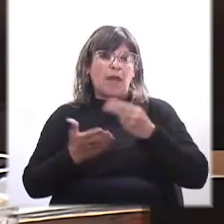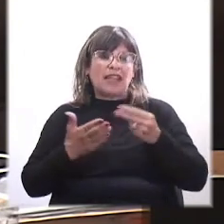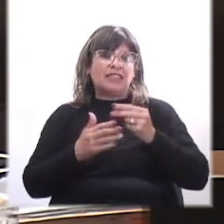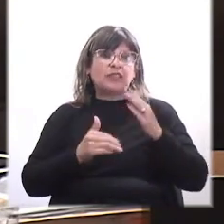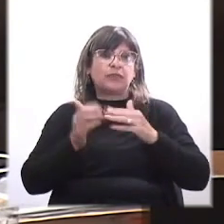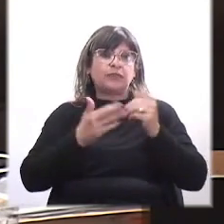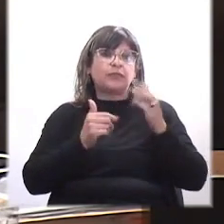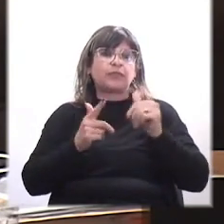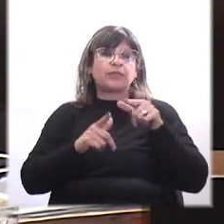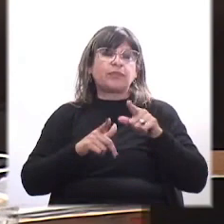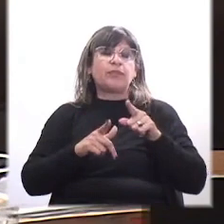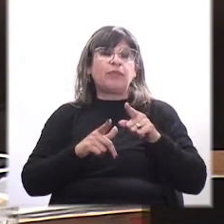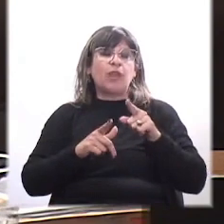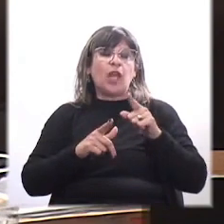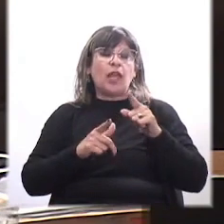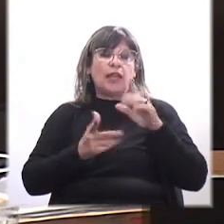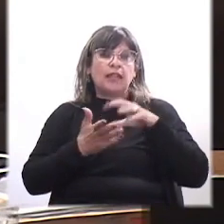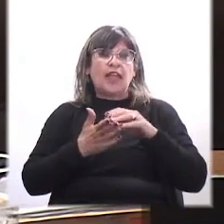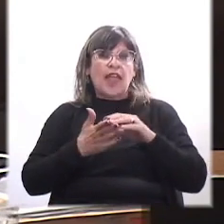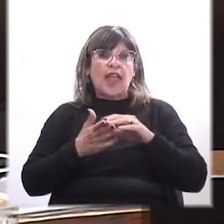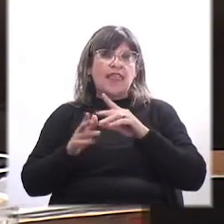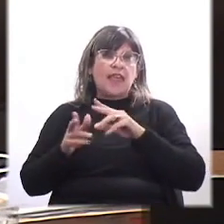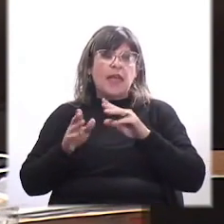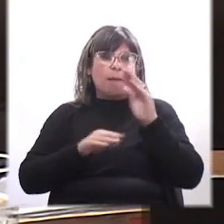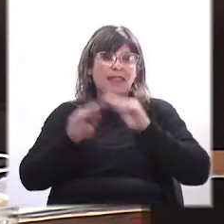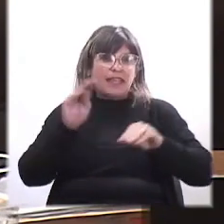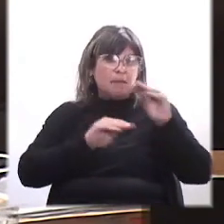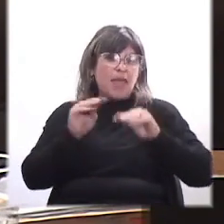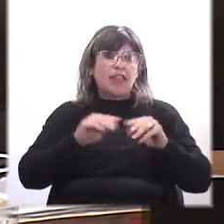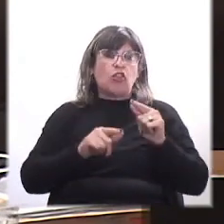construcción, operación y mantenimiento de la regasificadora.